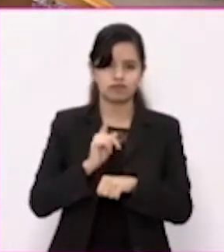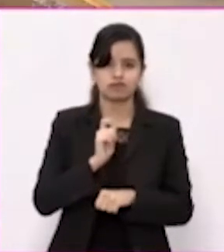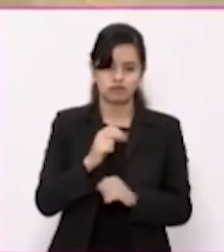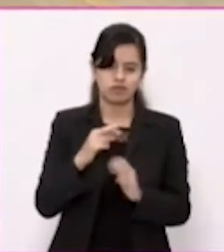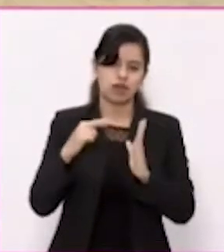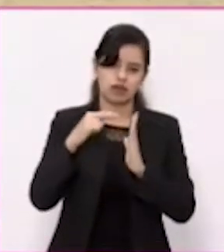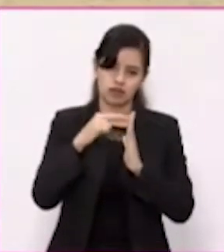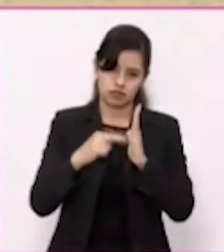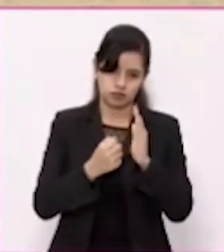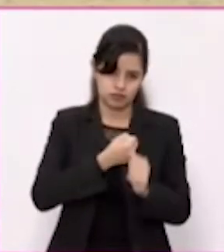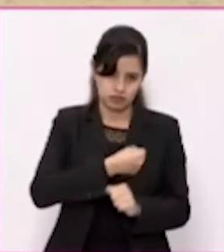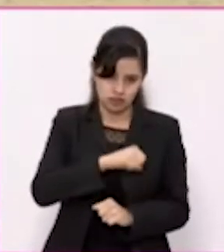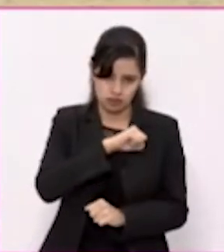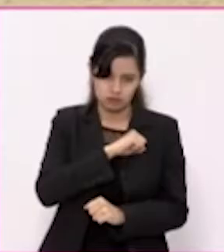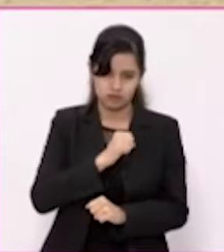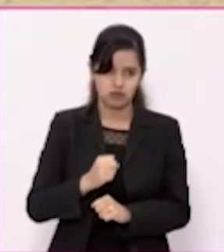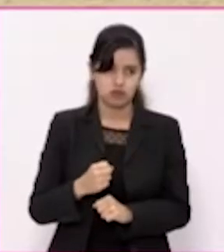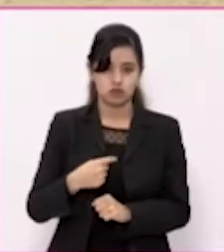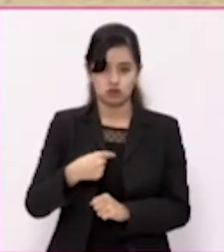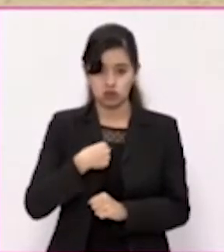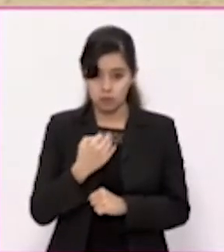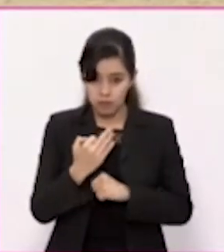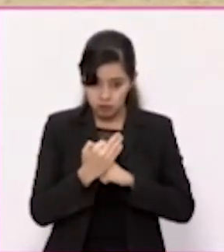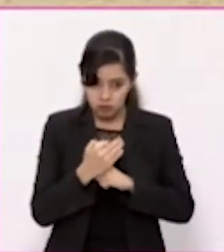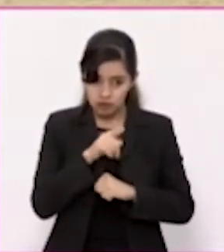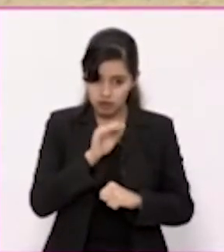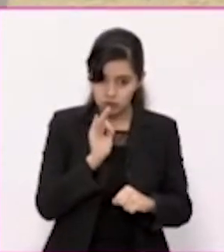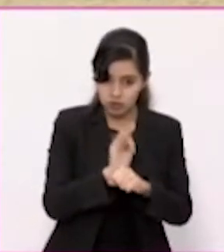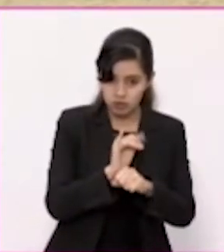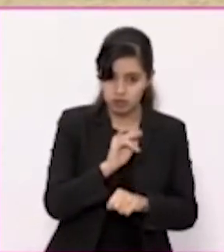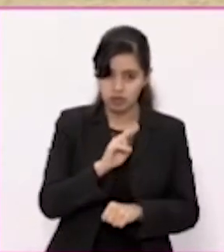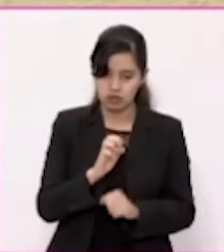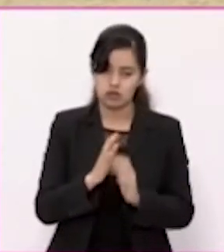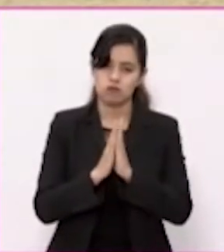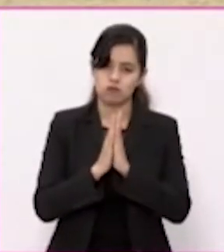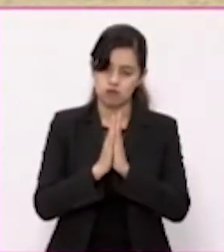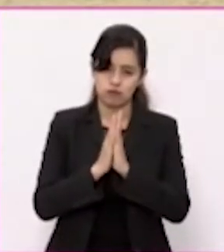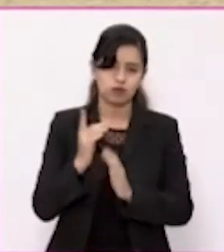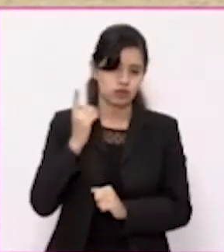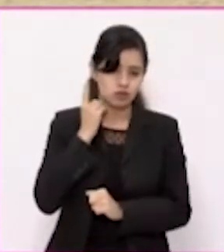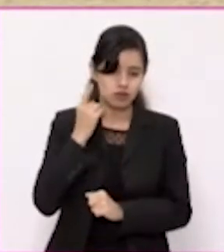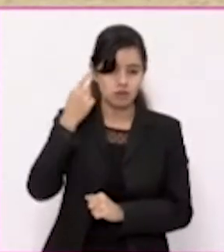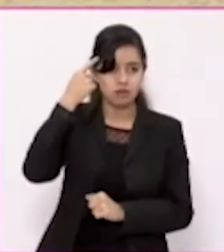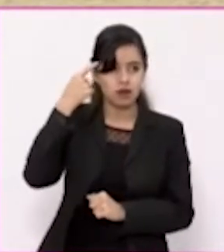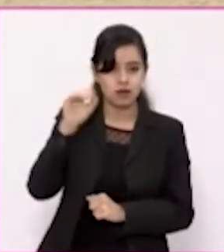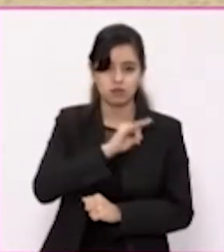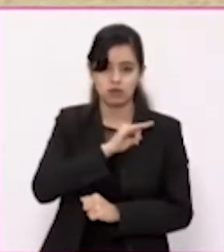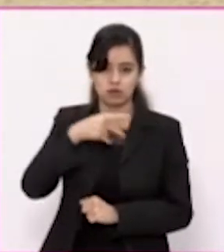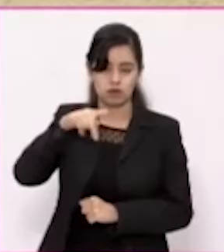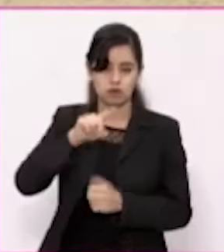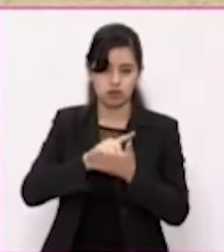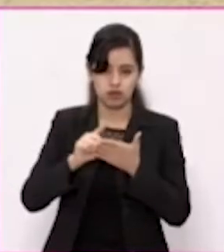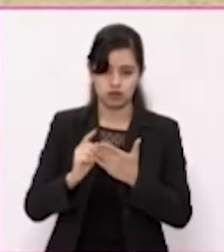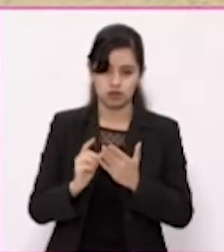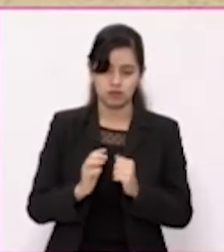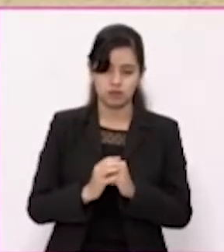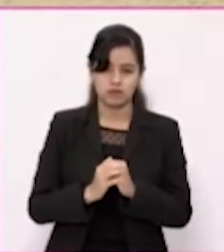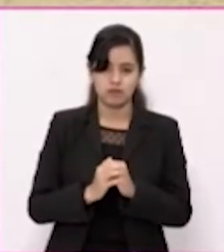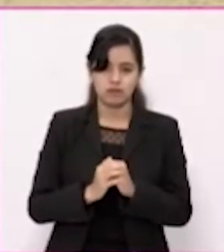protocolos de salubridad de me cuido y te cuido en el INE, que por favor, diputado, para poder continuar con este